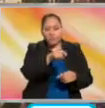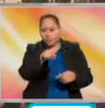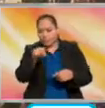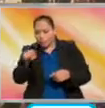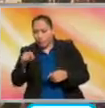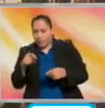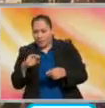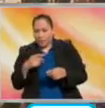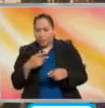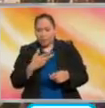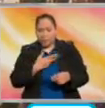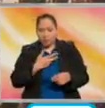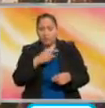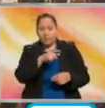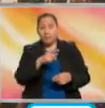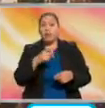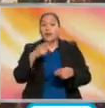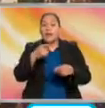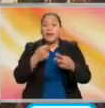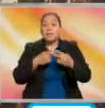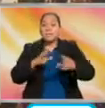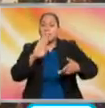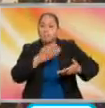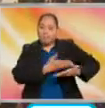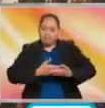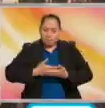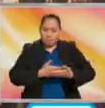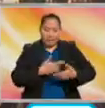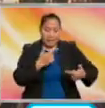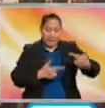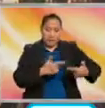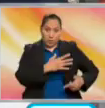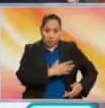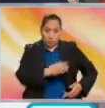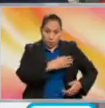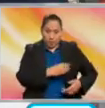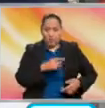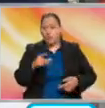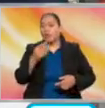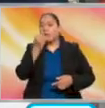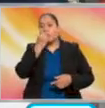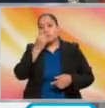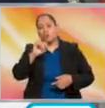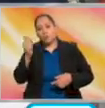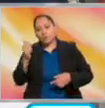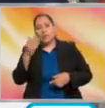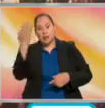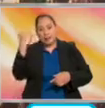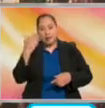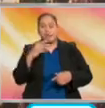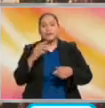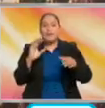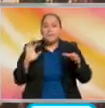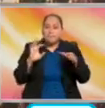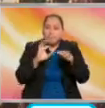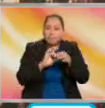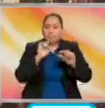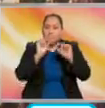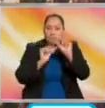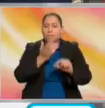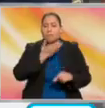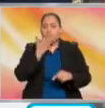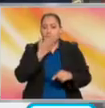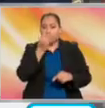nosotros empezamos la alimentación diferente a la leche, esto se llama alimentación complementaria, antes se llamaba ablactación, para que no